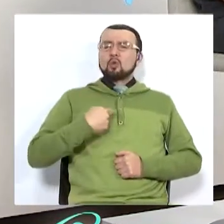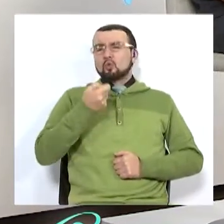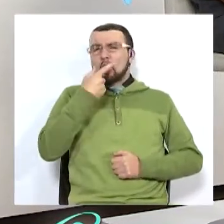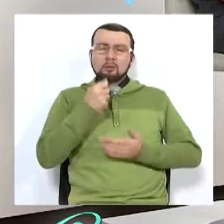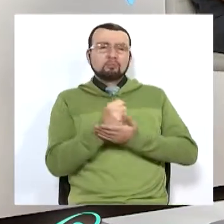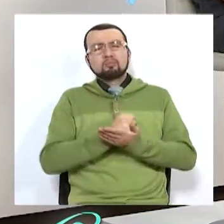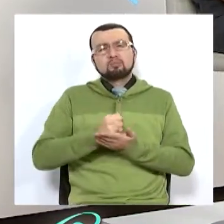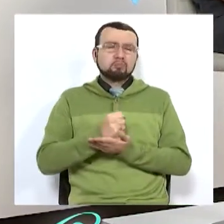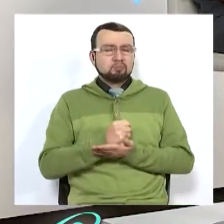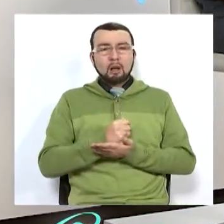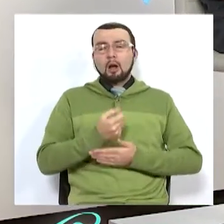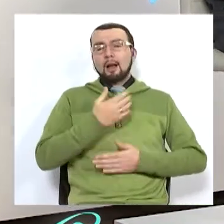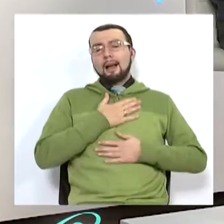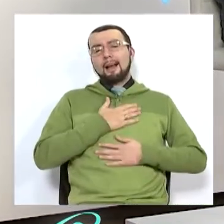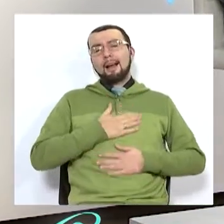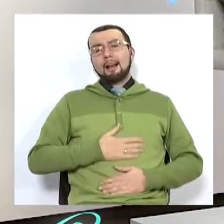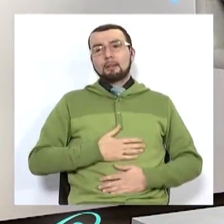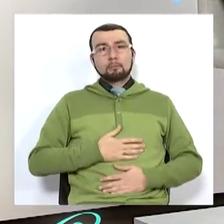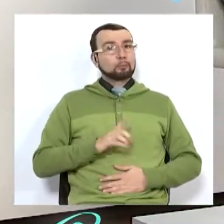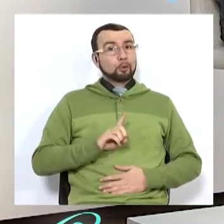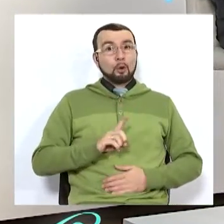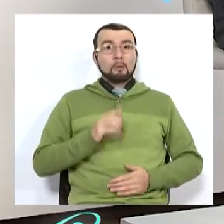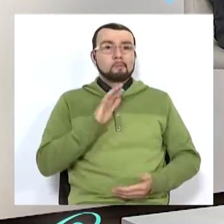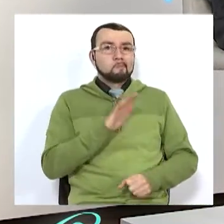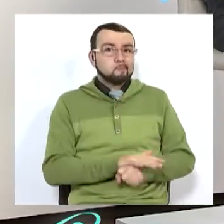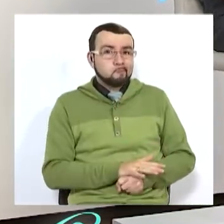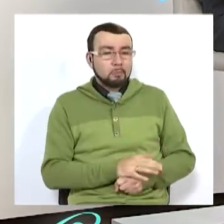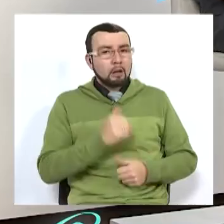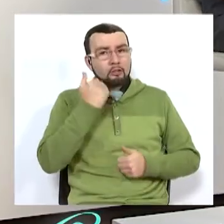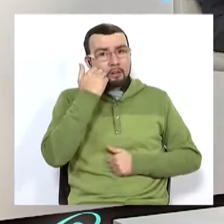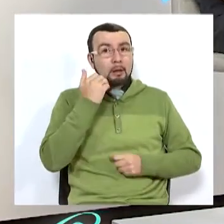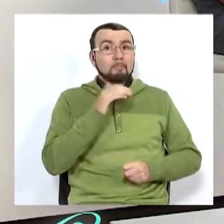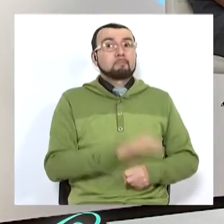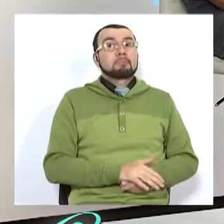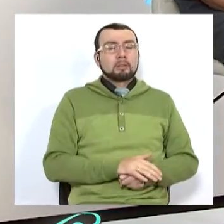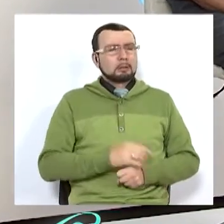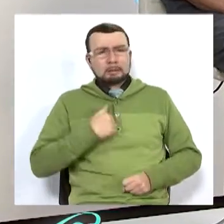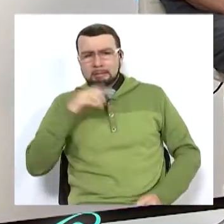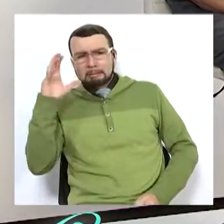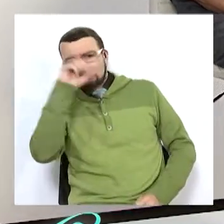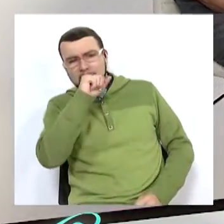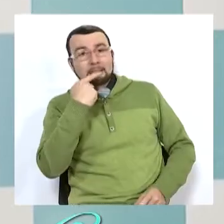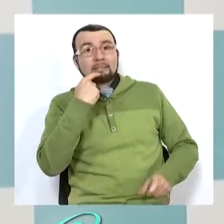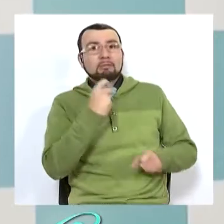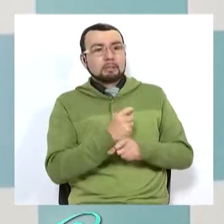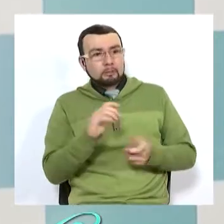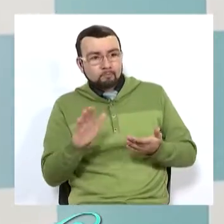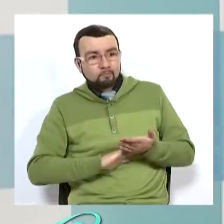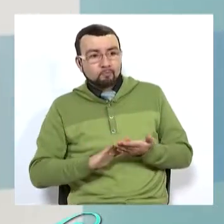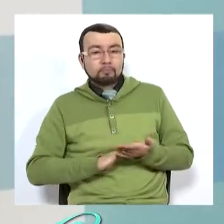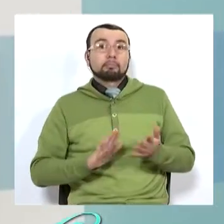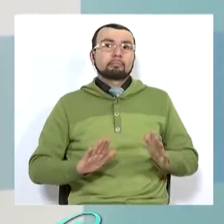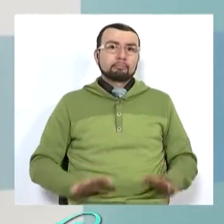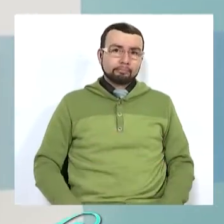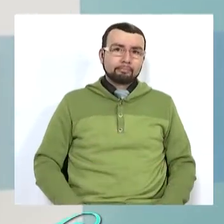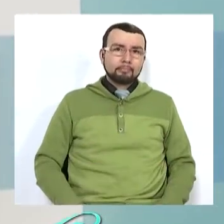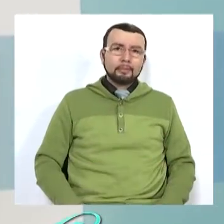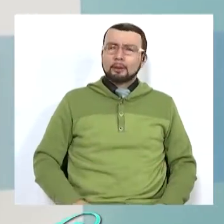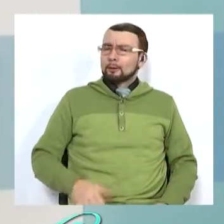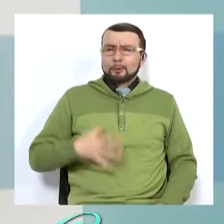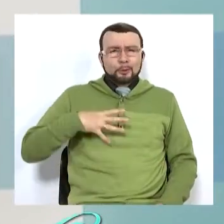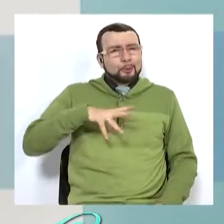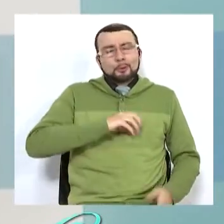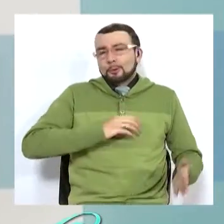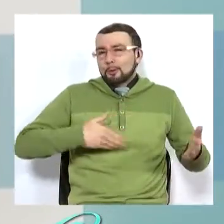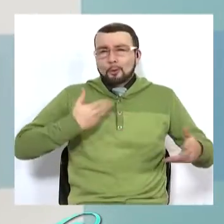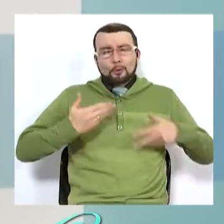están tapando la enfermedad y eso dificulta el diagnóstico. Para nosotros es motivo de mucha alegría cada día compartir con todos